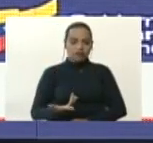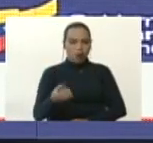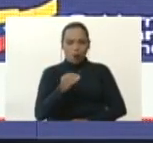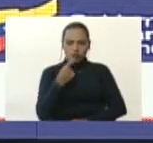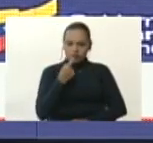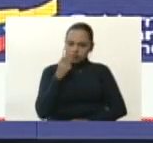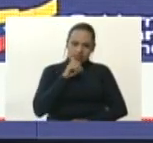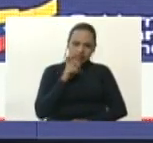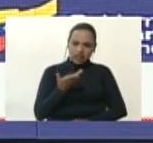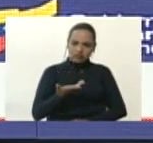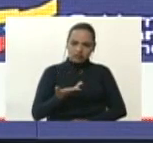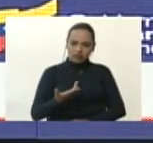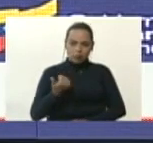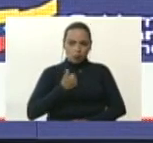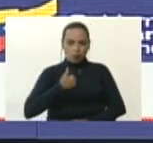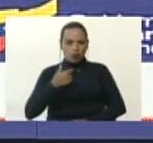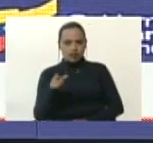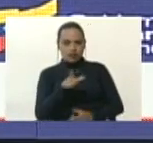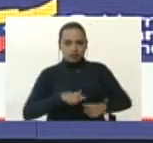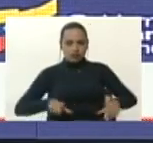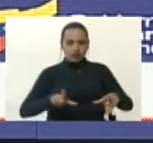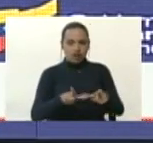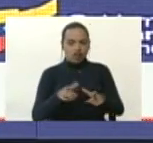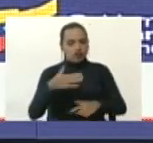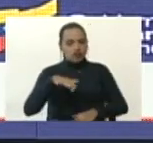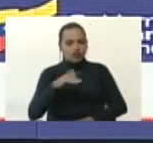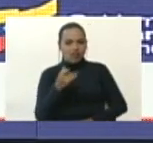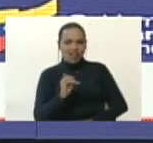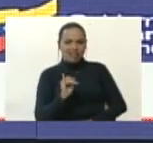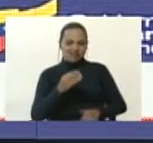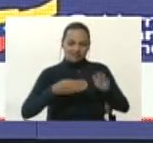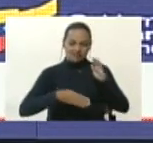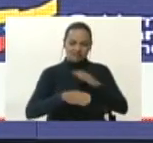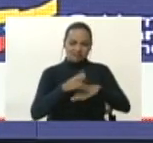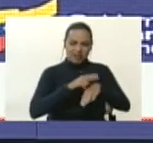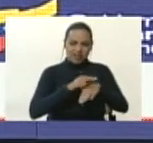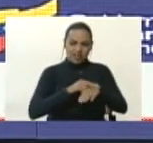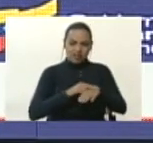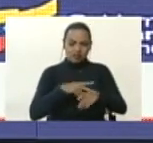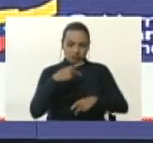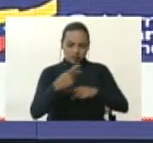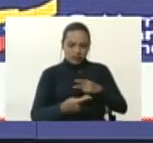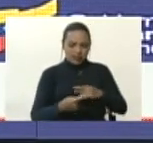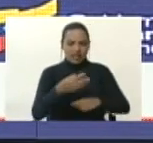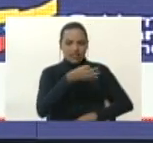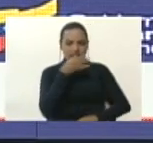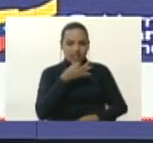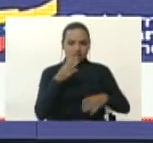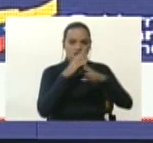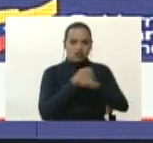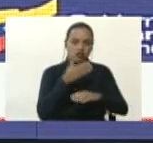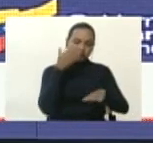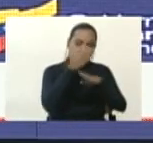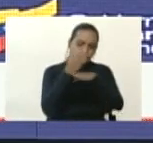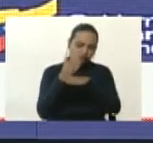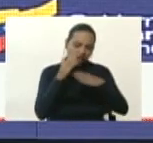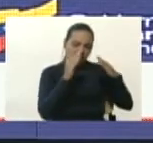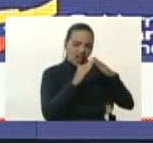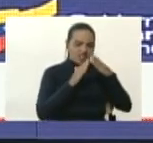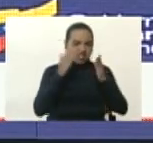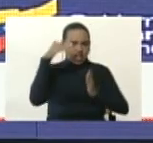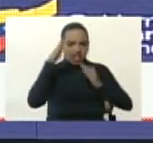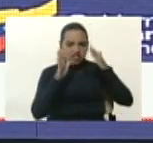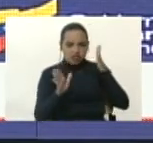Y en cualquier lugar, ¿dónde existe que los médicos planifican la tarde y la noche para ir casa por casa a atender